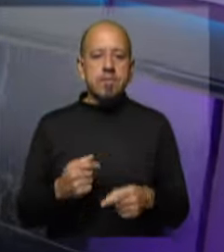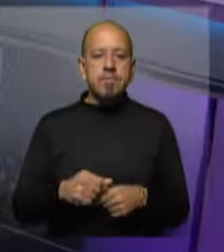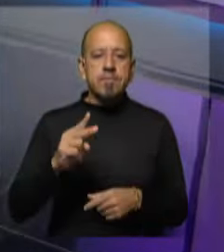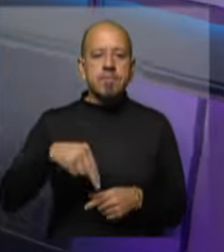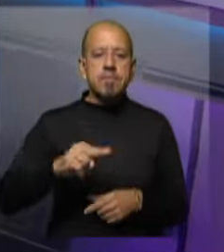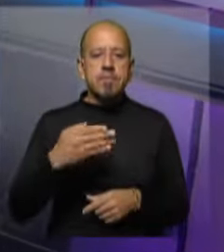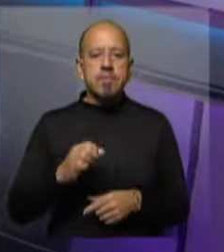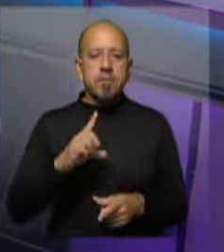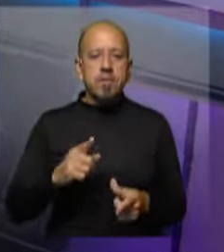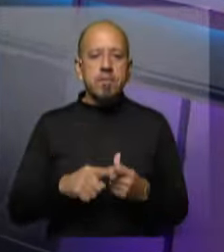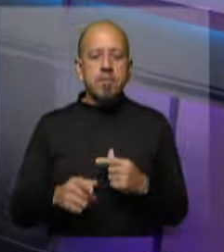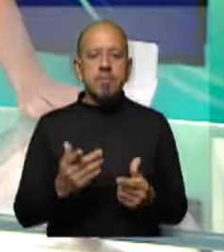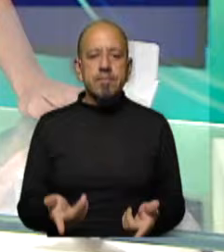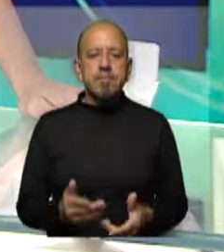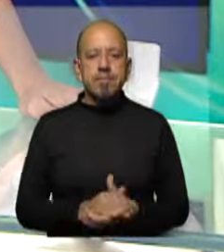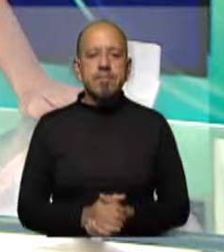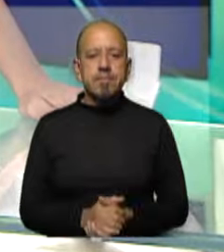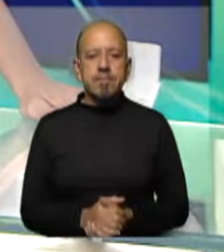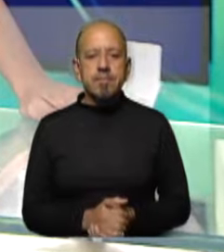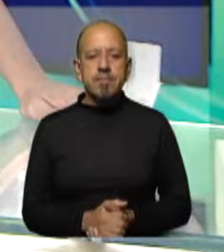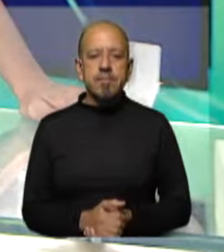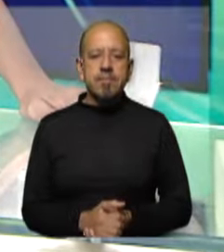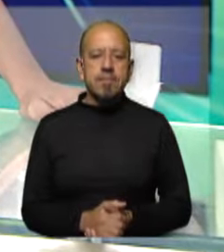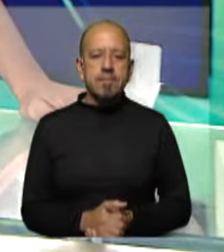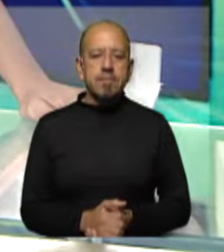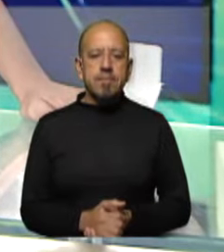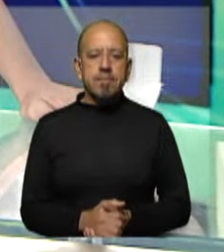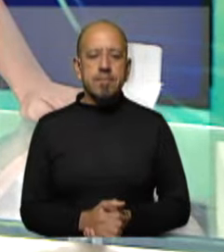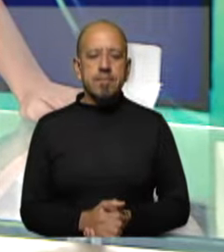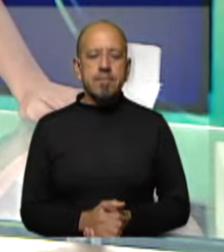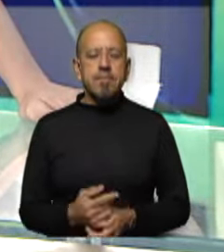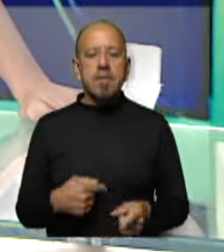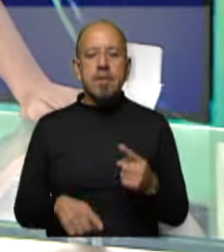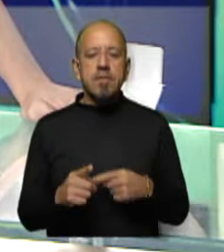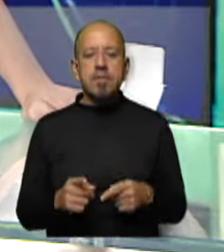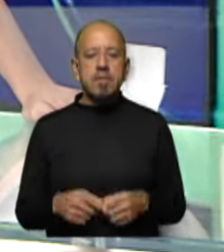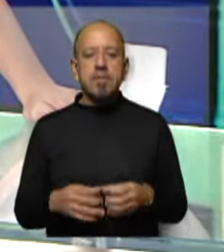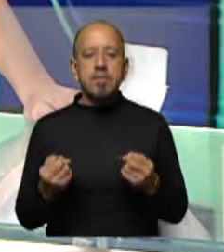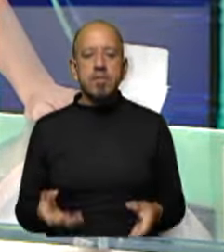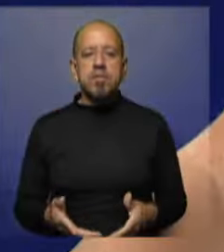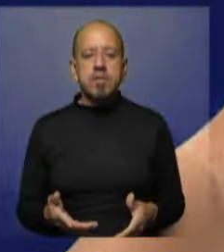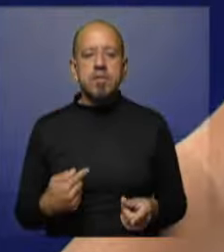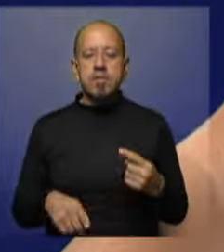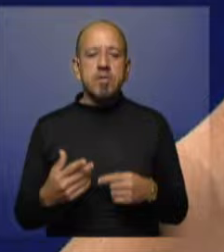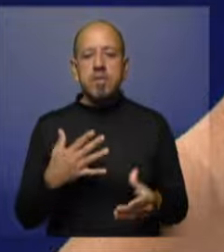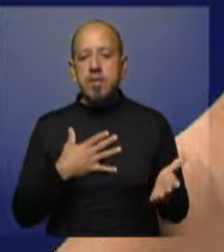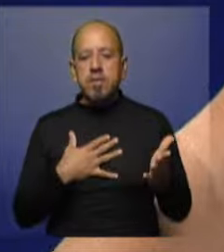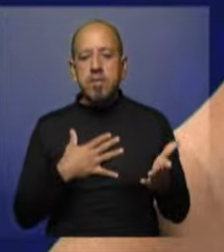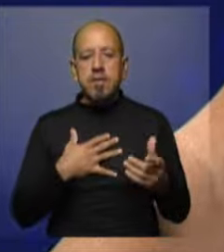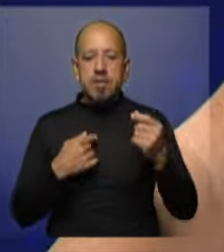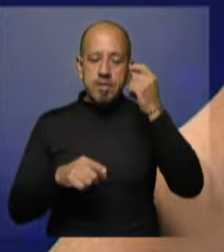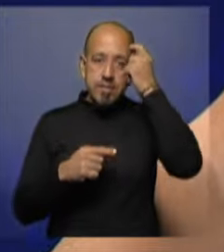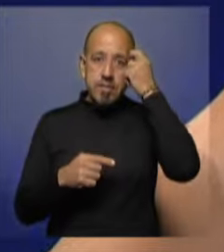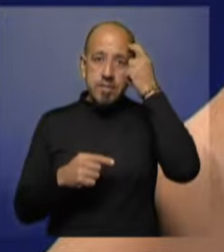Anita, Urán. La alegría se contagia, exactamente. El baile también, así me gusta. Total, y bien dicho, porque la alegría, el baile, las